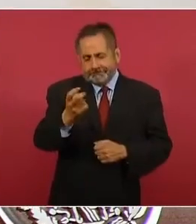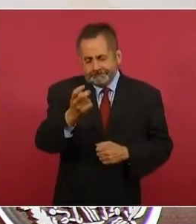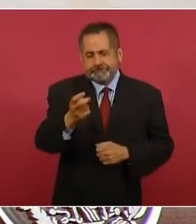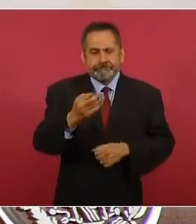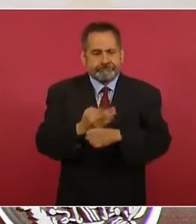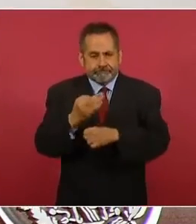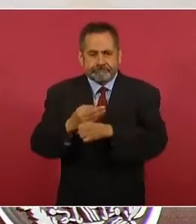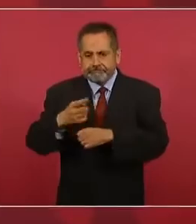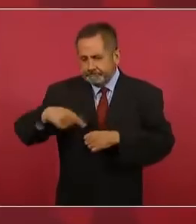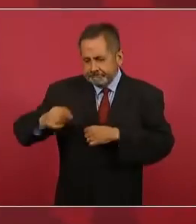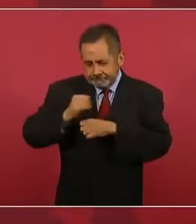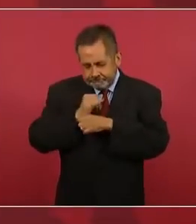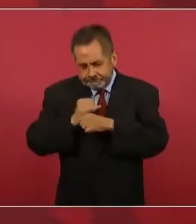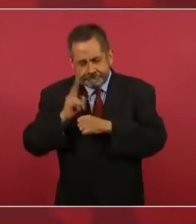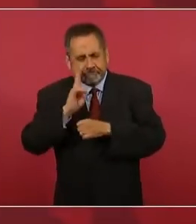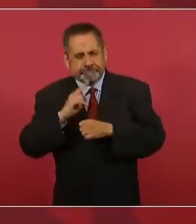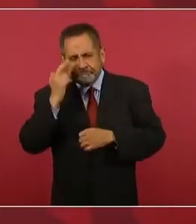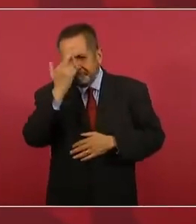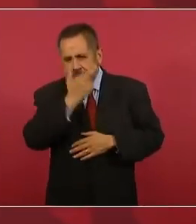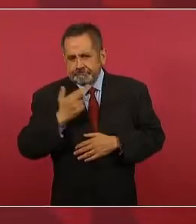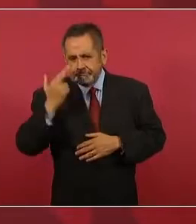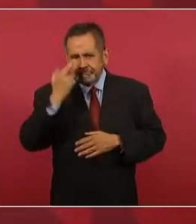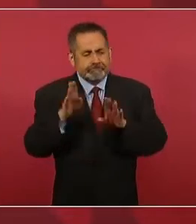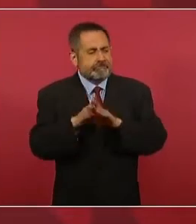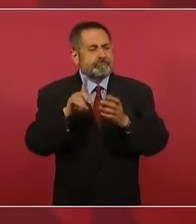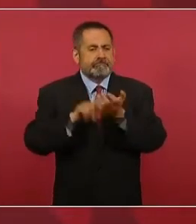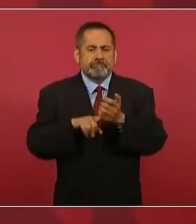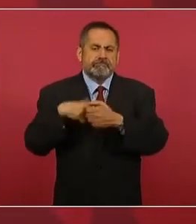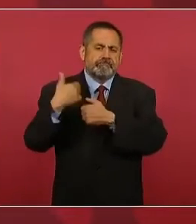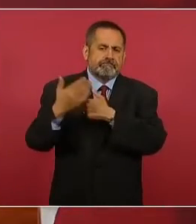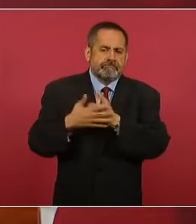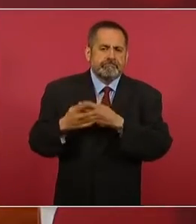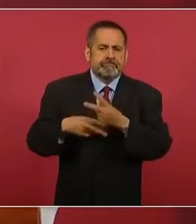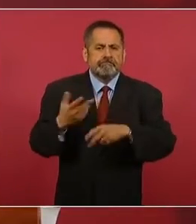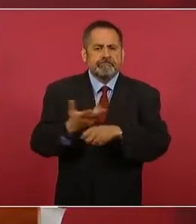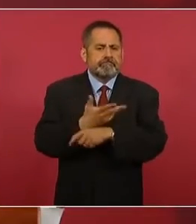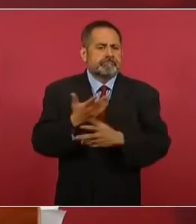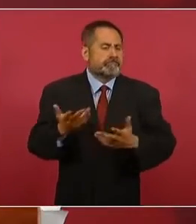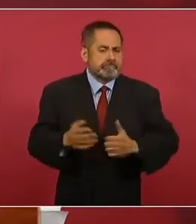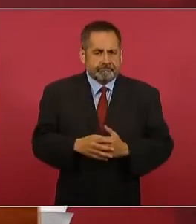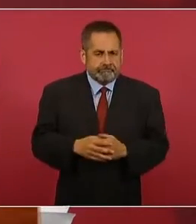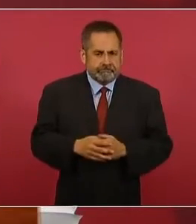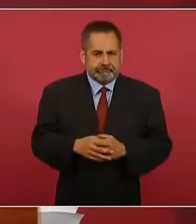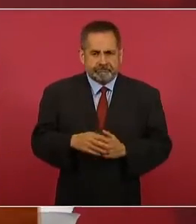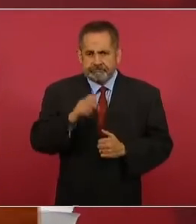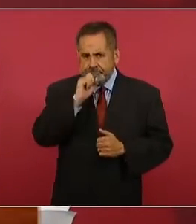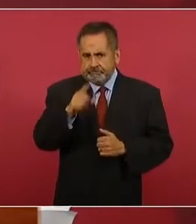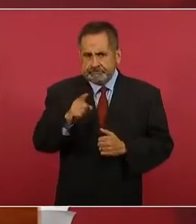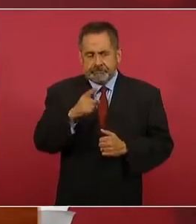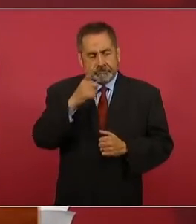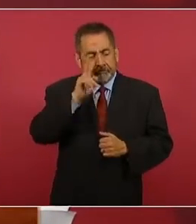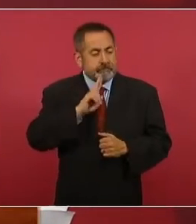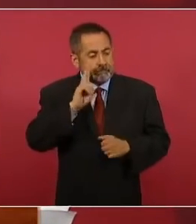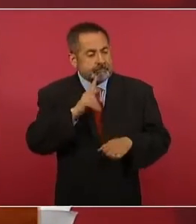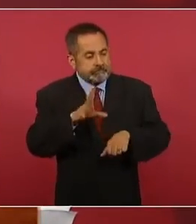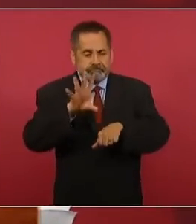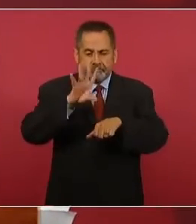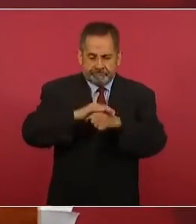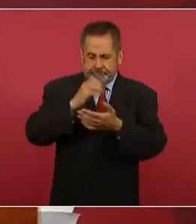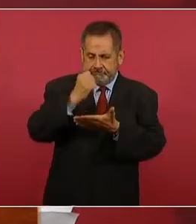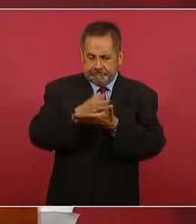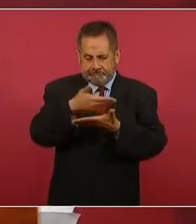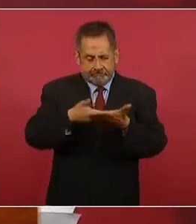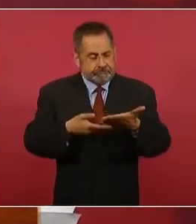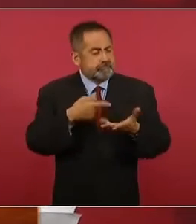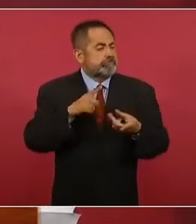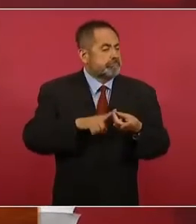revisión exactamente para saber la actuación también y los permisos correspondientes y a